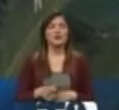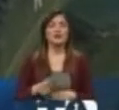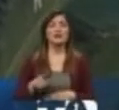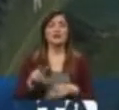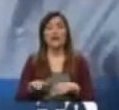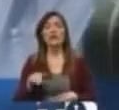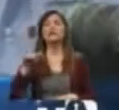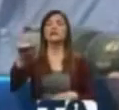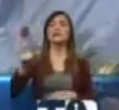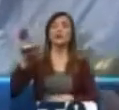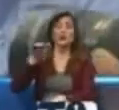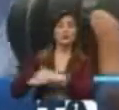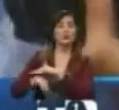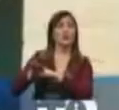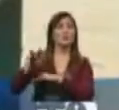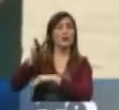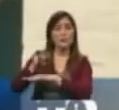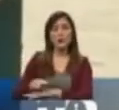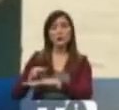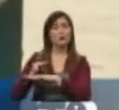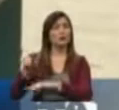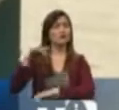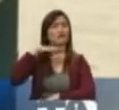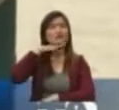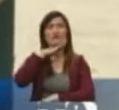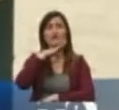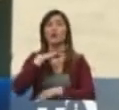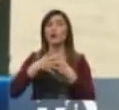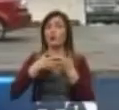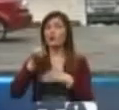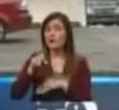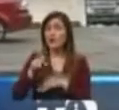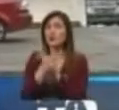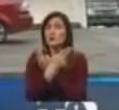para ingresar y determinar si efectivamente este hospital debe permanecer